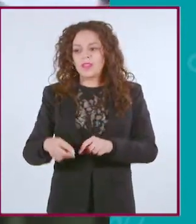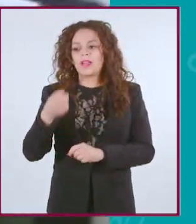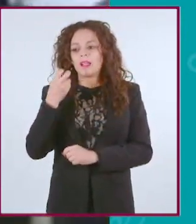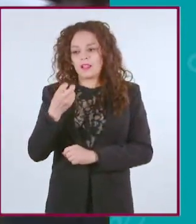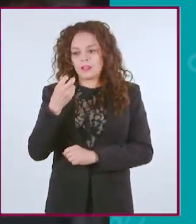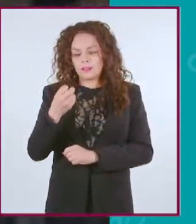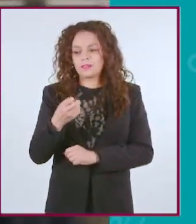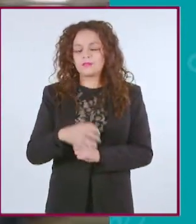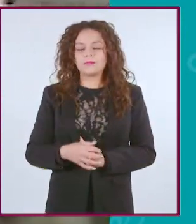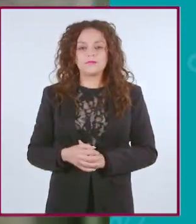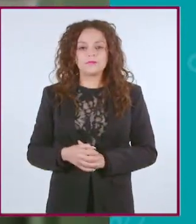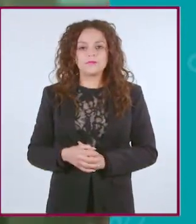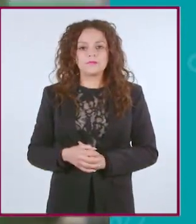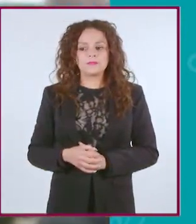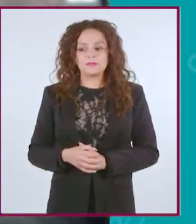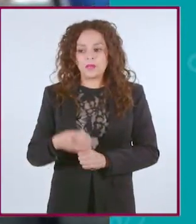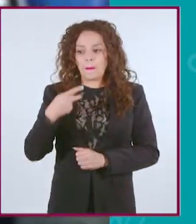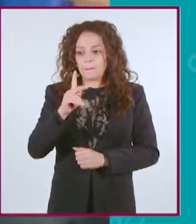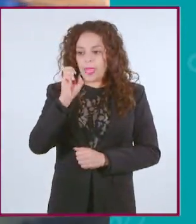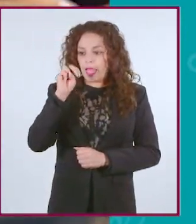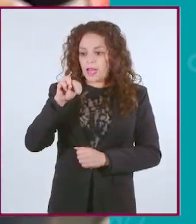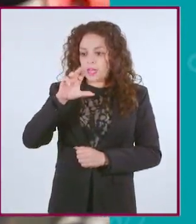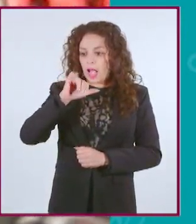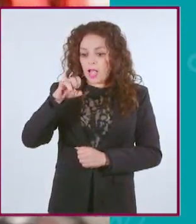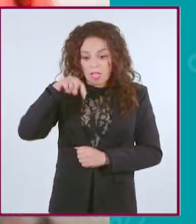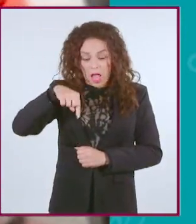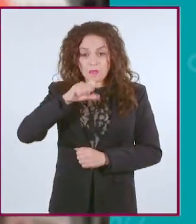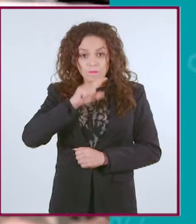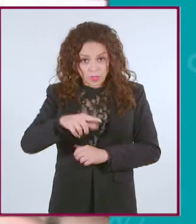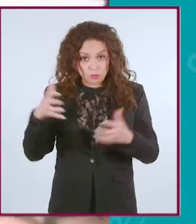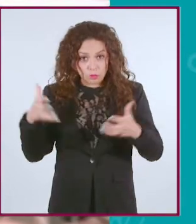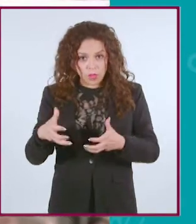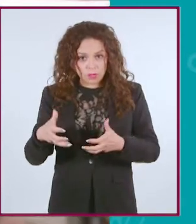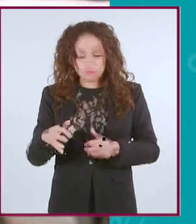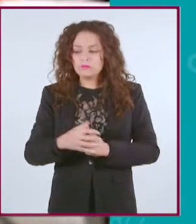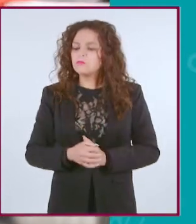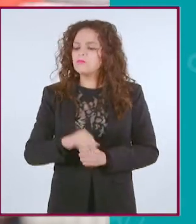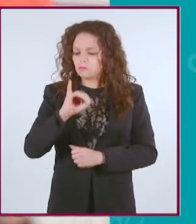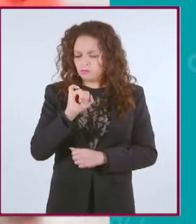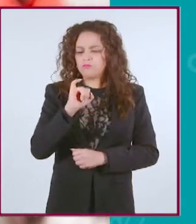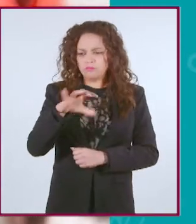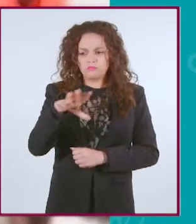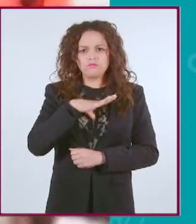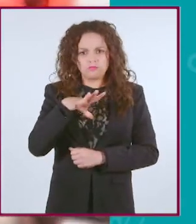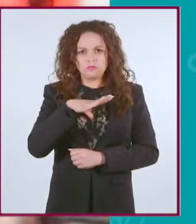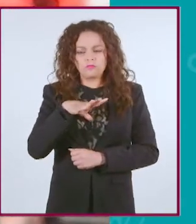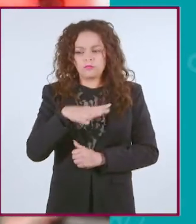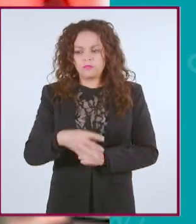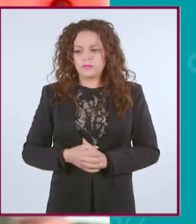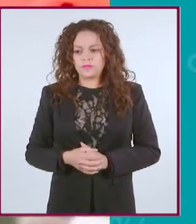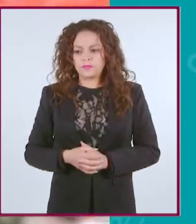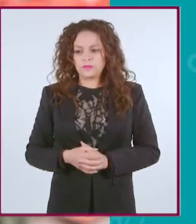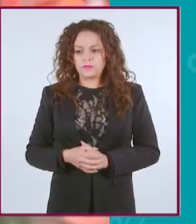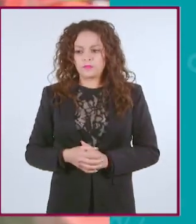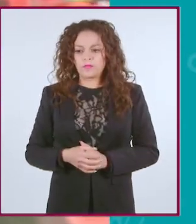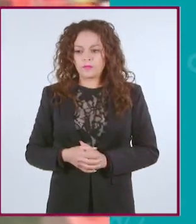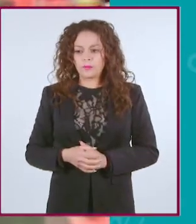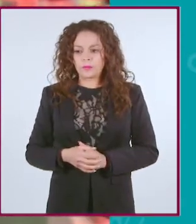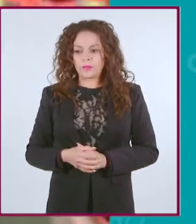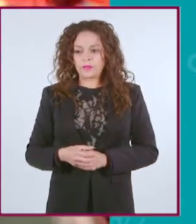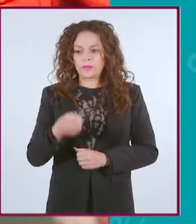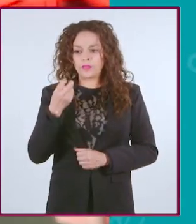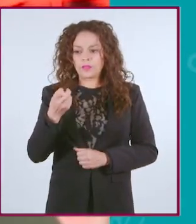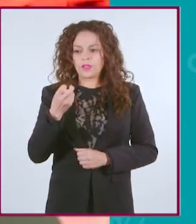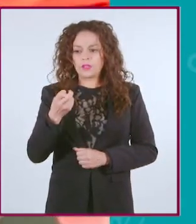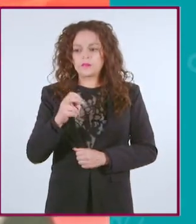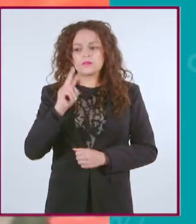Ah, ok. Pero ese encaje se hace aquí también. Sí, tenemos dos maquinitas que hacen que hacen ese tipo